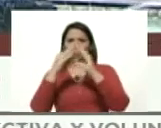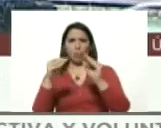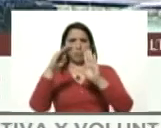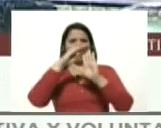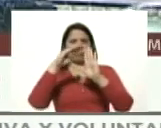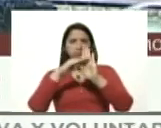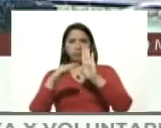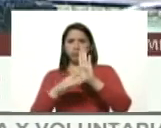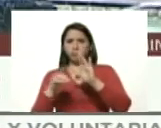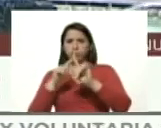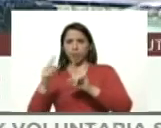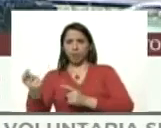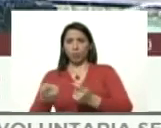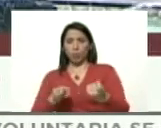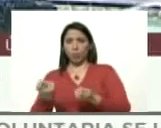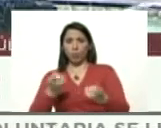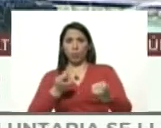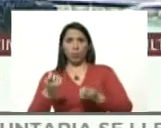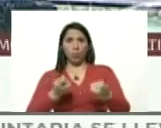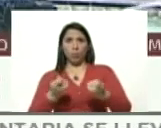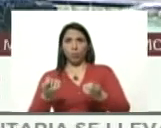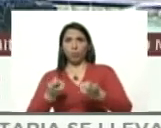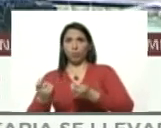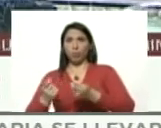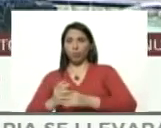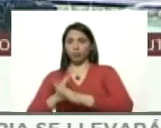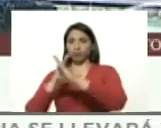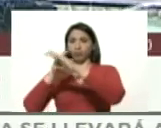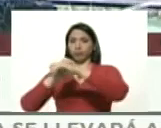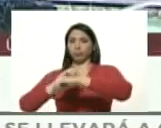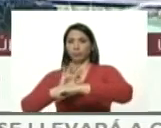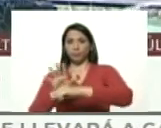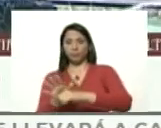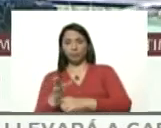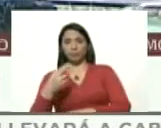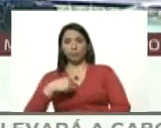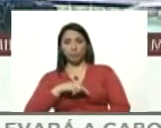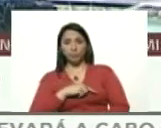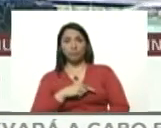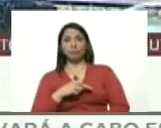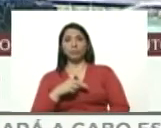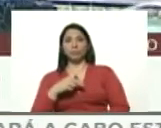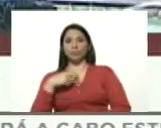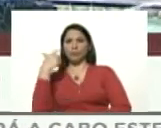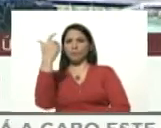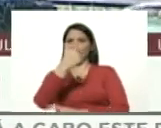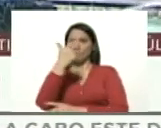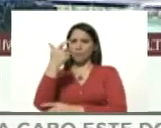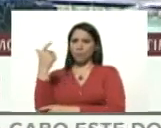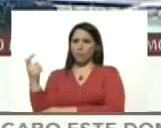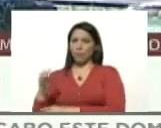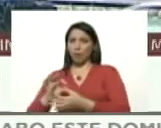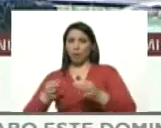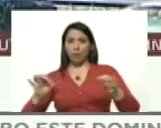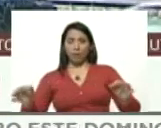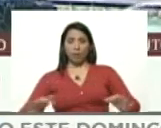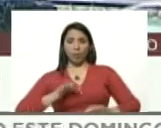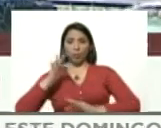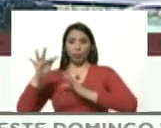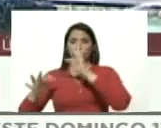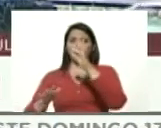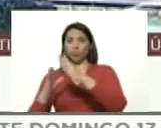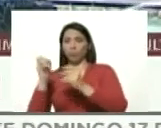protocolos para el control del COVID-19. Hemos ido tras las cadenas de contagio de todas